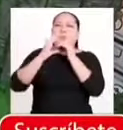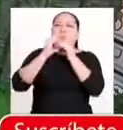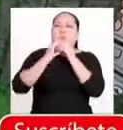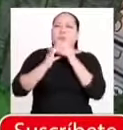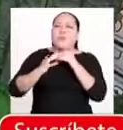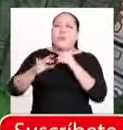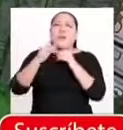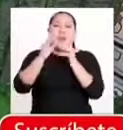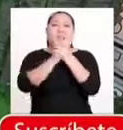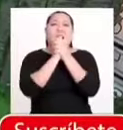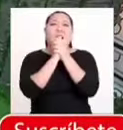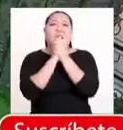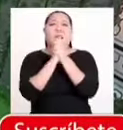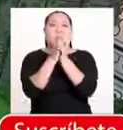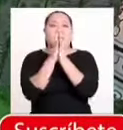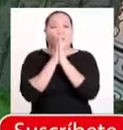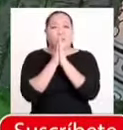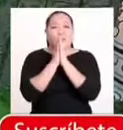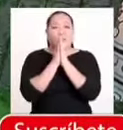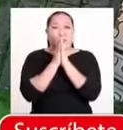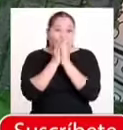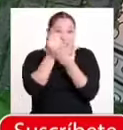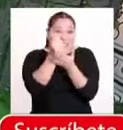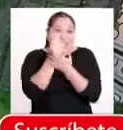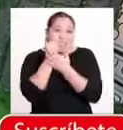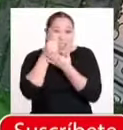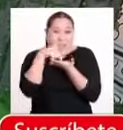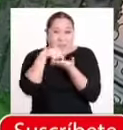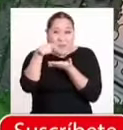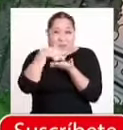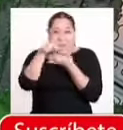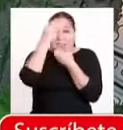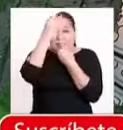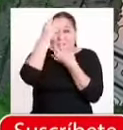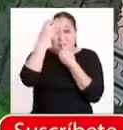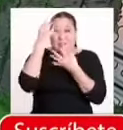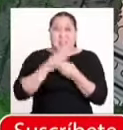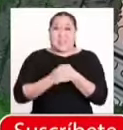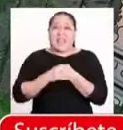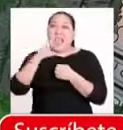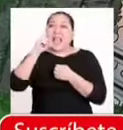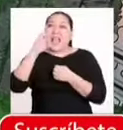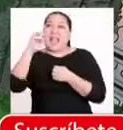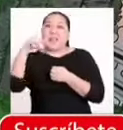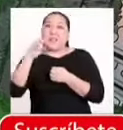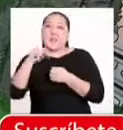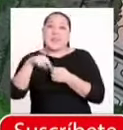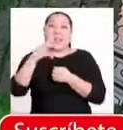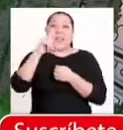Mi buen amigo, por favor, ¿podrías ayudarnos a enviar la información del árbol a Carmen, Laura y Juan?